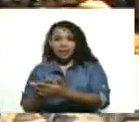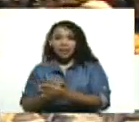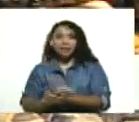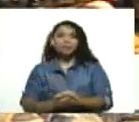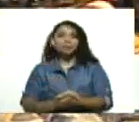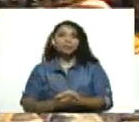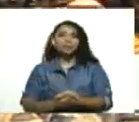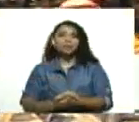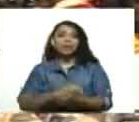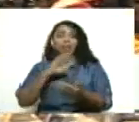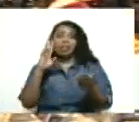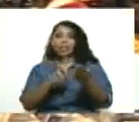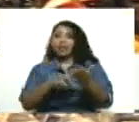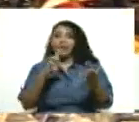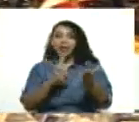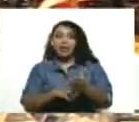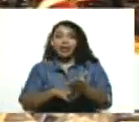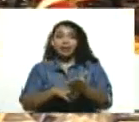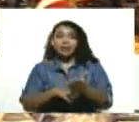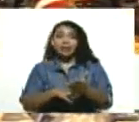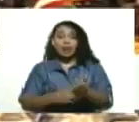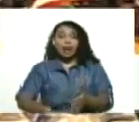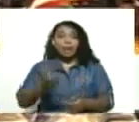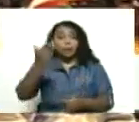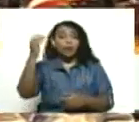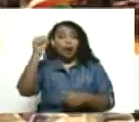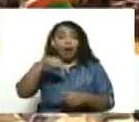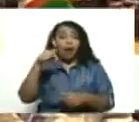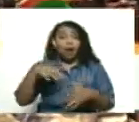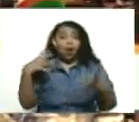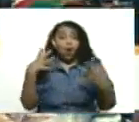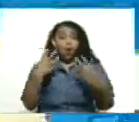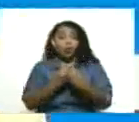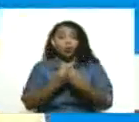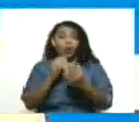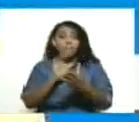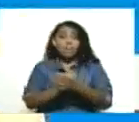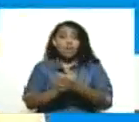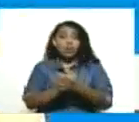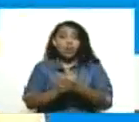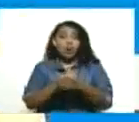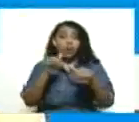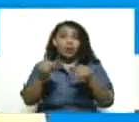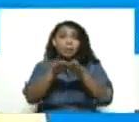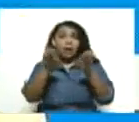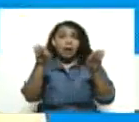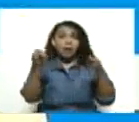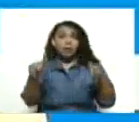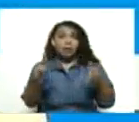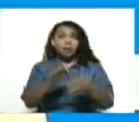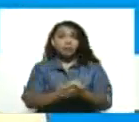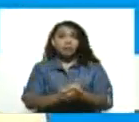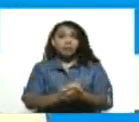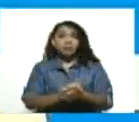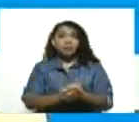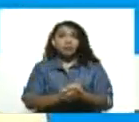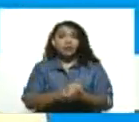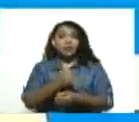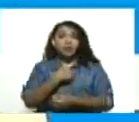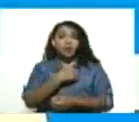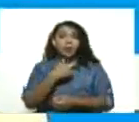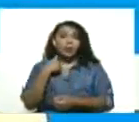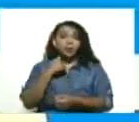la verdad que un lujo estar aquí con los panelistas compañeros en esta mesa yo